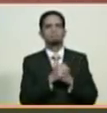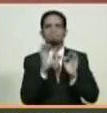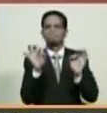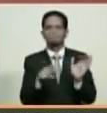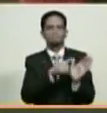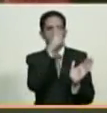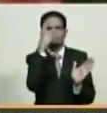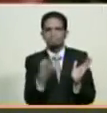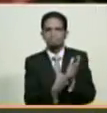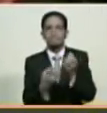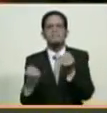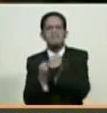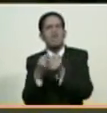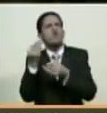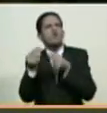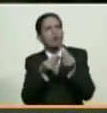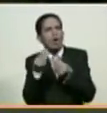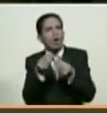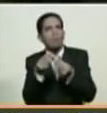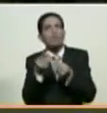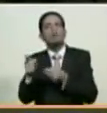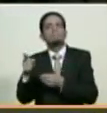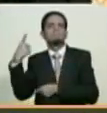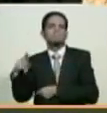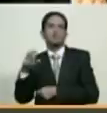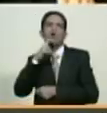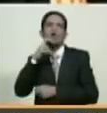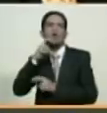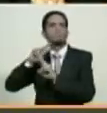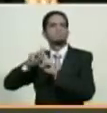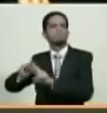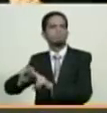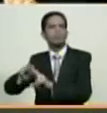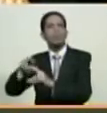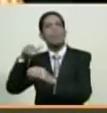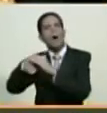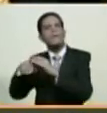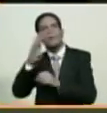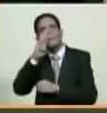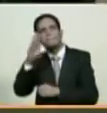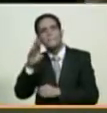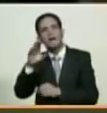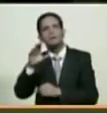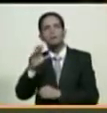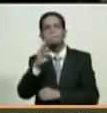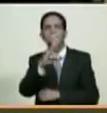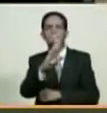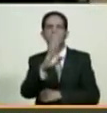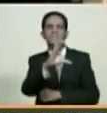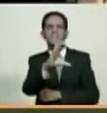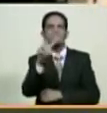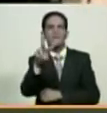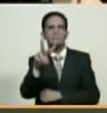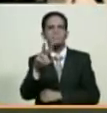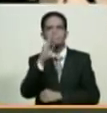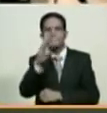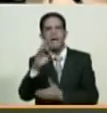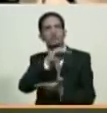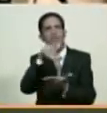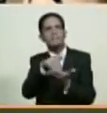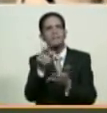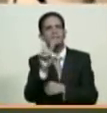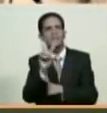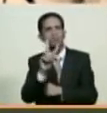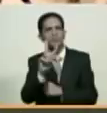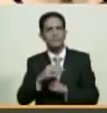completamente respaldados con el oro de la República que está depositado en el Banco Central de Venezuela. Sobre el